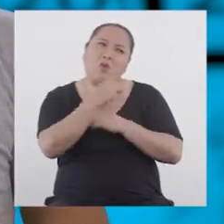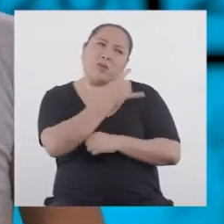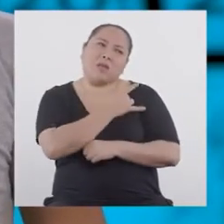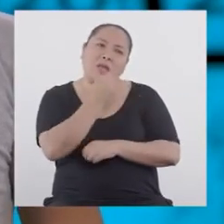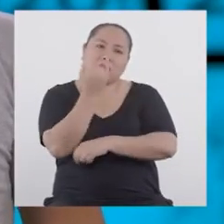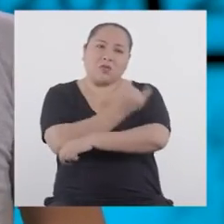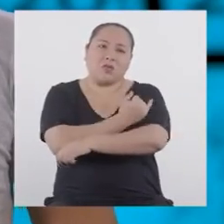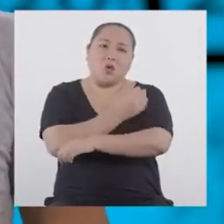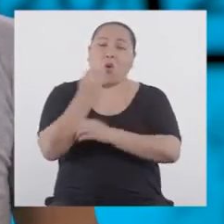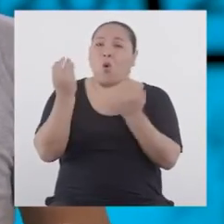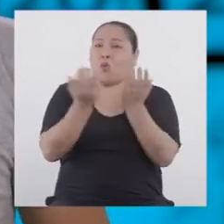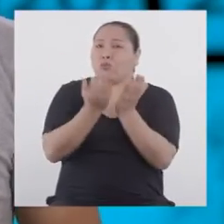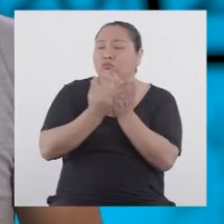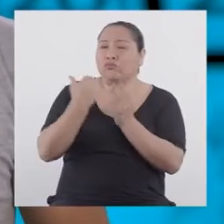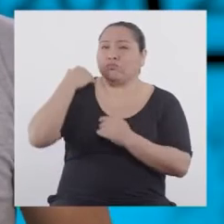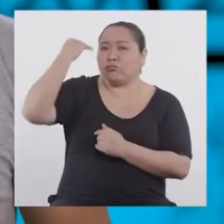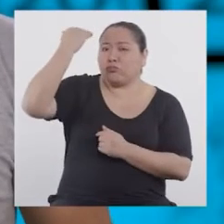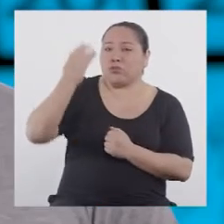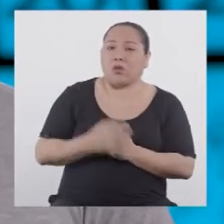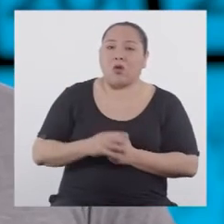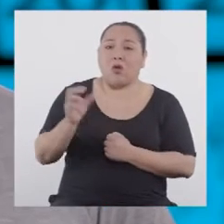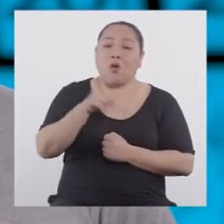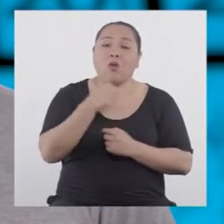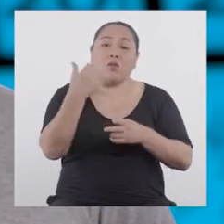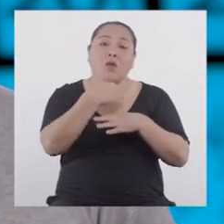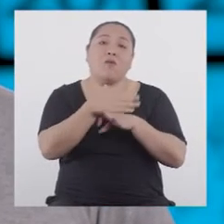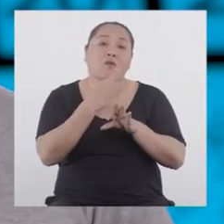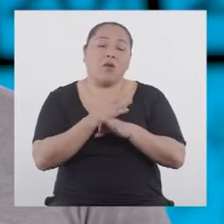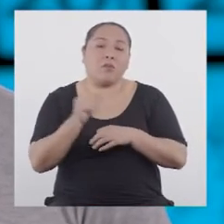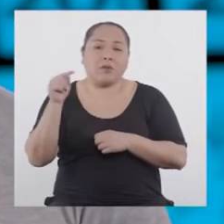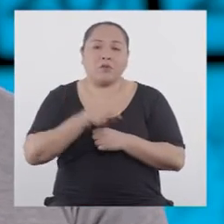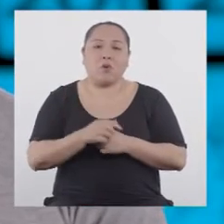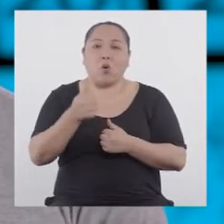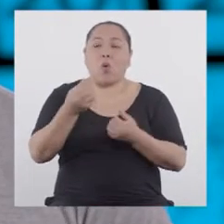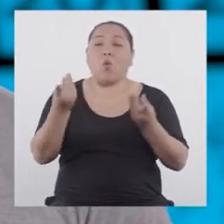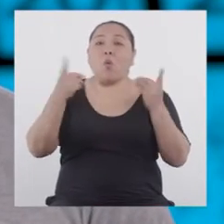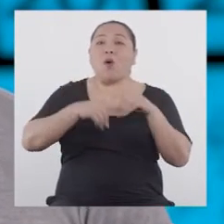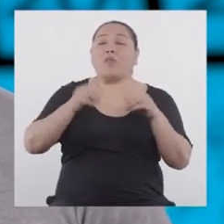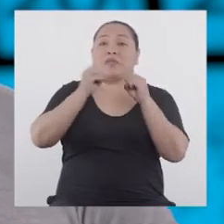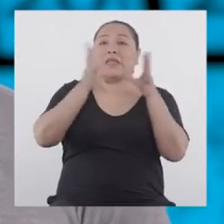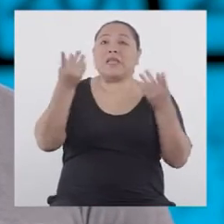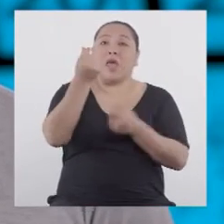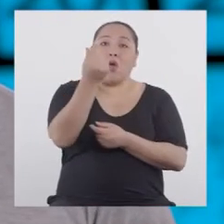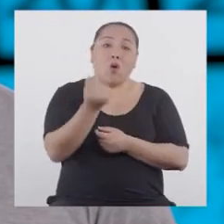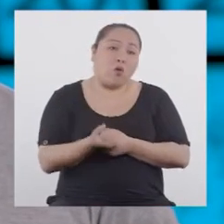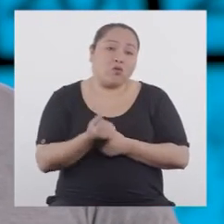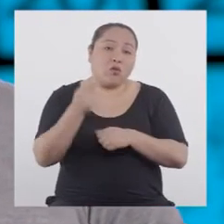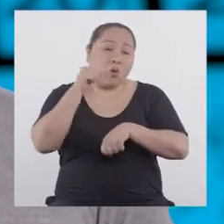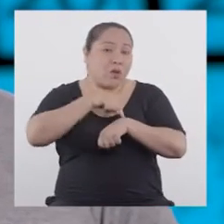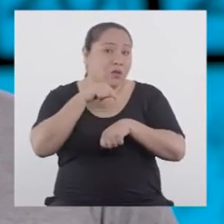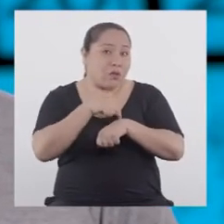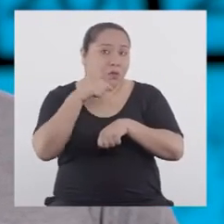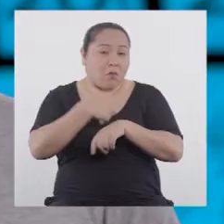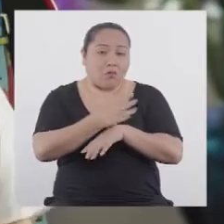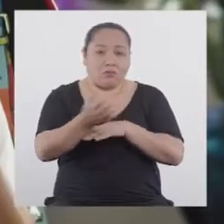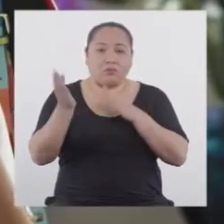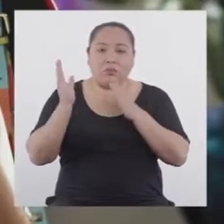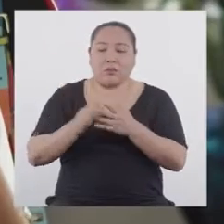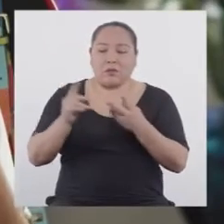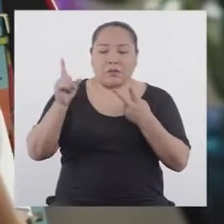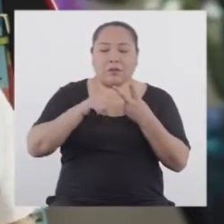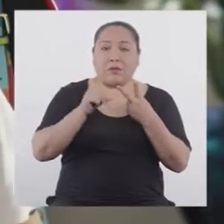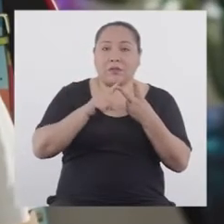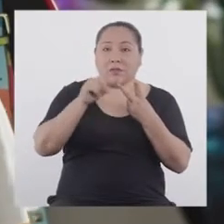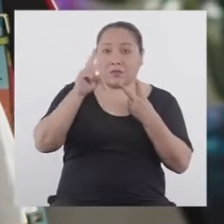universidad, instituto o una escuela de educación superior? Otras categorías pueden ser la fecha del examen, o el costo, o el tiempo de preparación. El